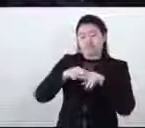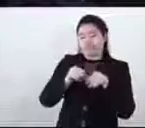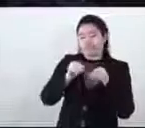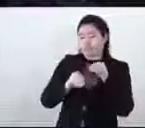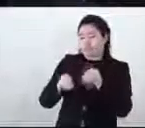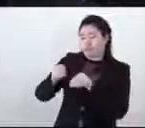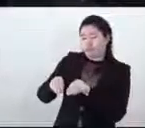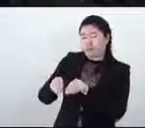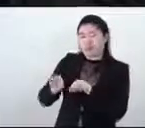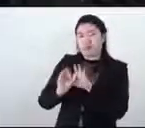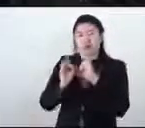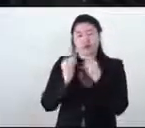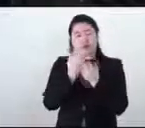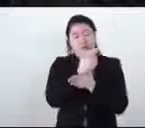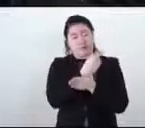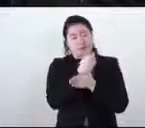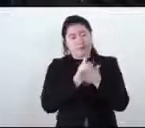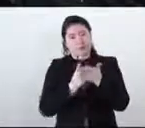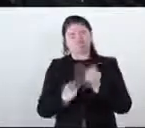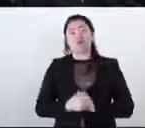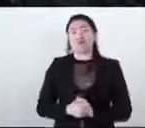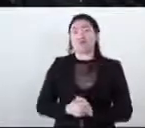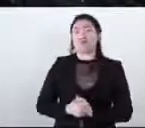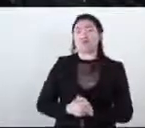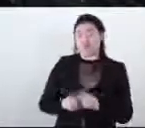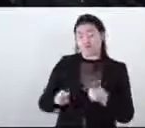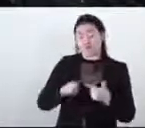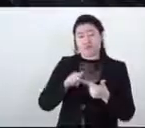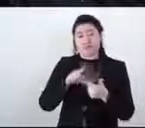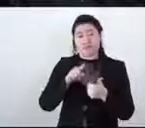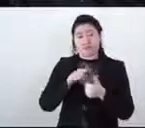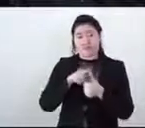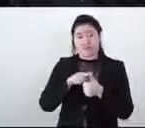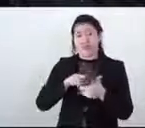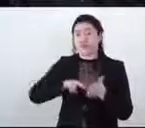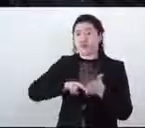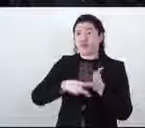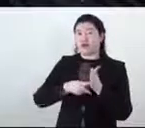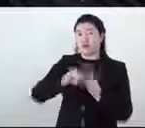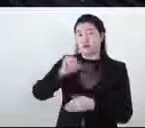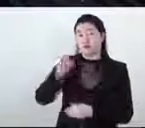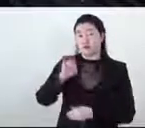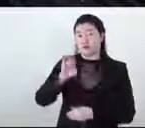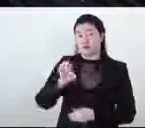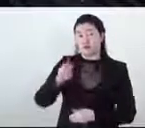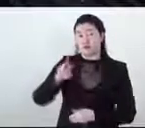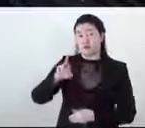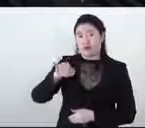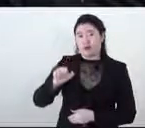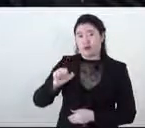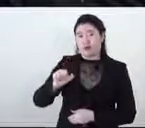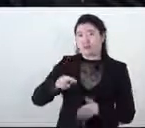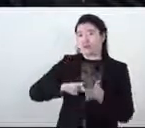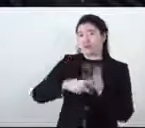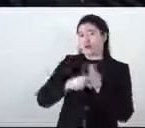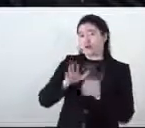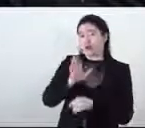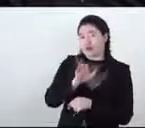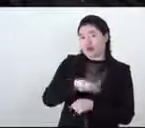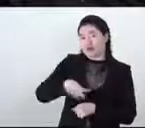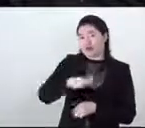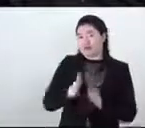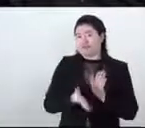su trazo geométrico. Y el ingeniero José María Riobó Martín, ingeniero civil por la UNAM, especialista